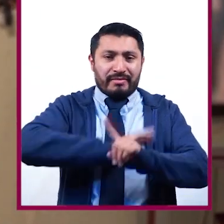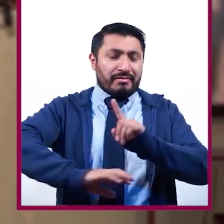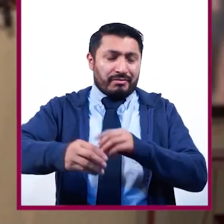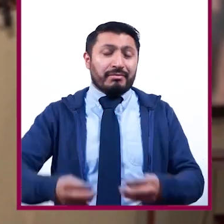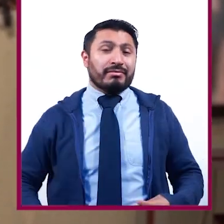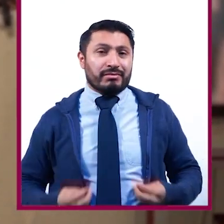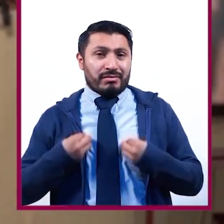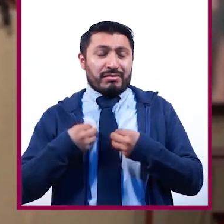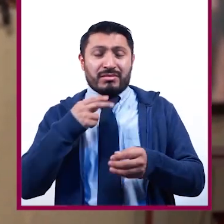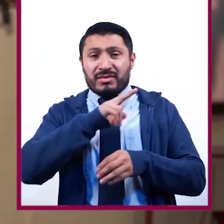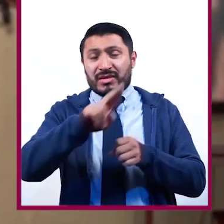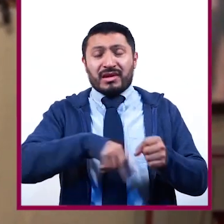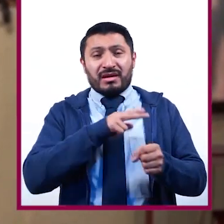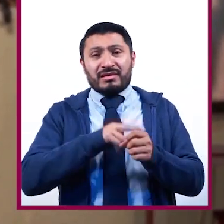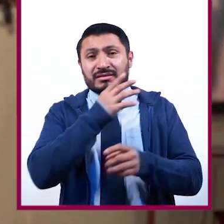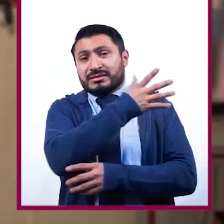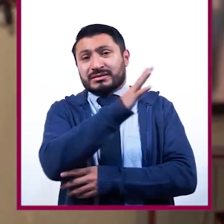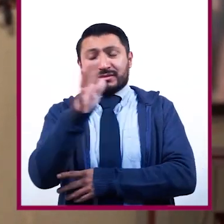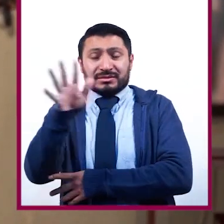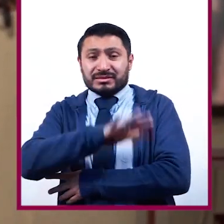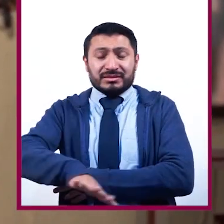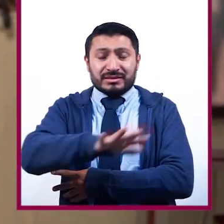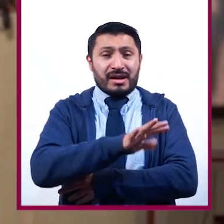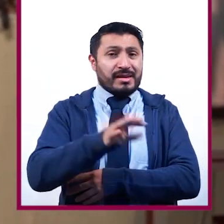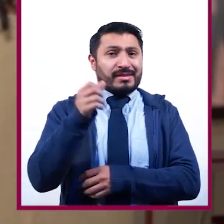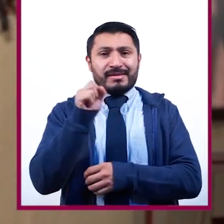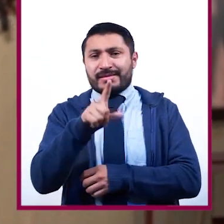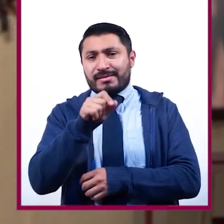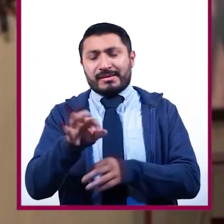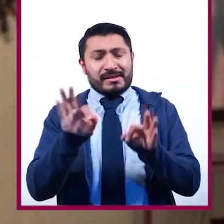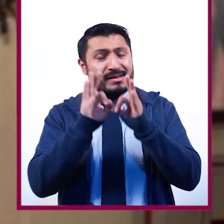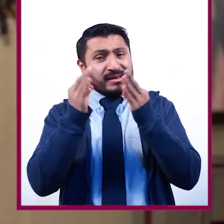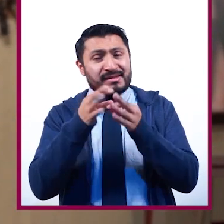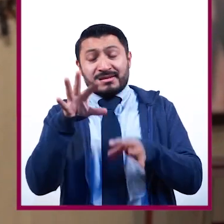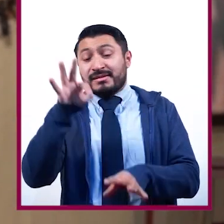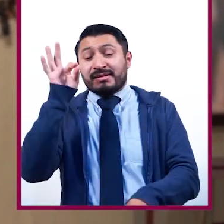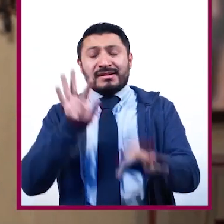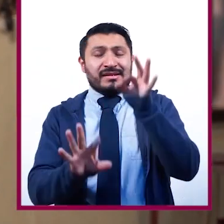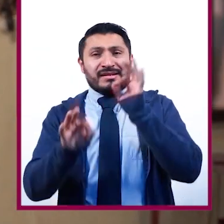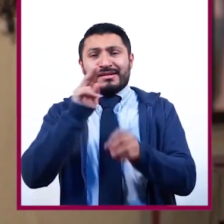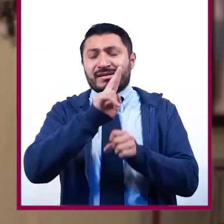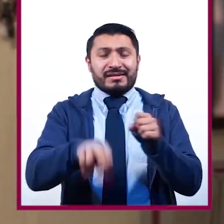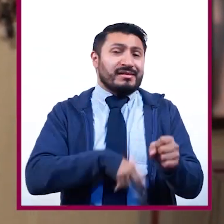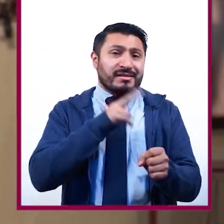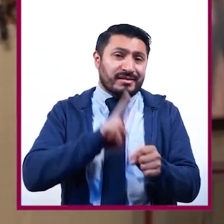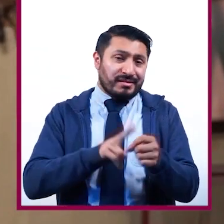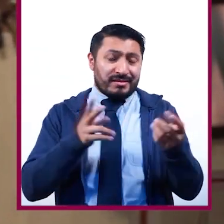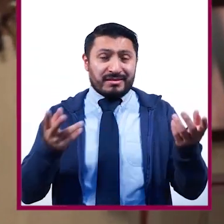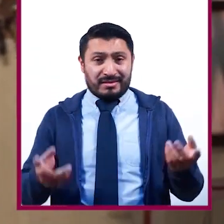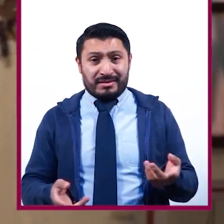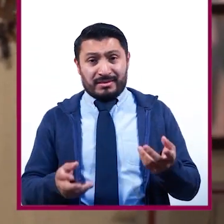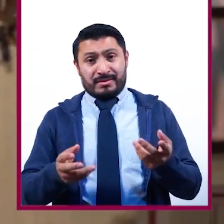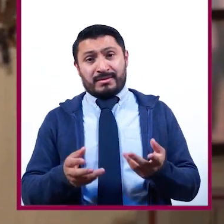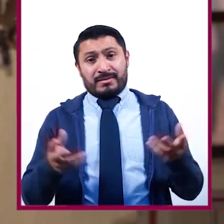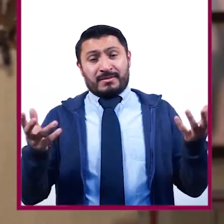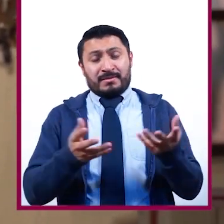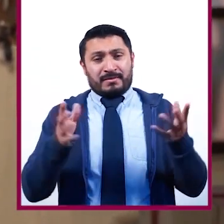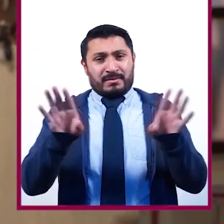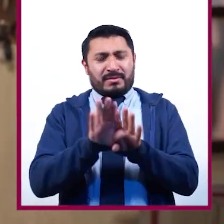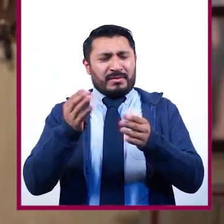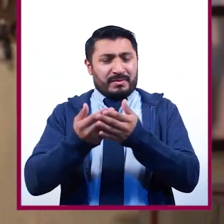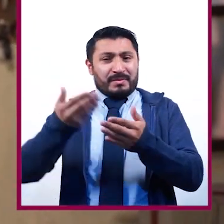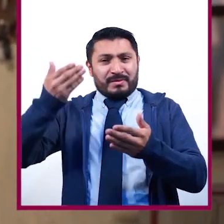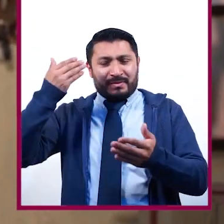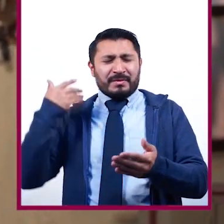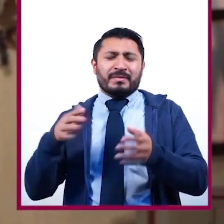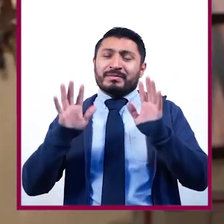¿no? Y a la naturaleza, y como parte de un mismo proceso de selección que la naturaleza va haciendo, ¿no? Como ya ha pasado con